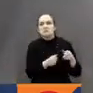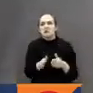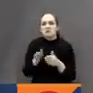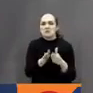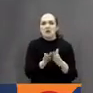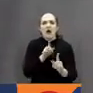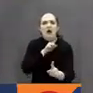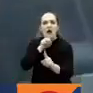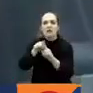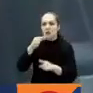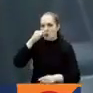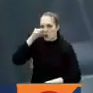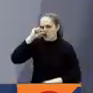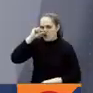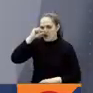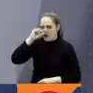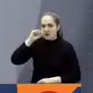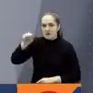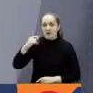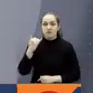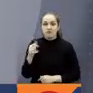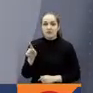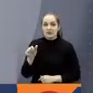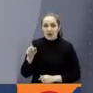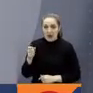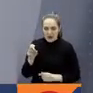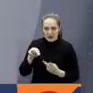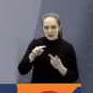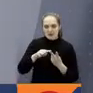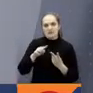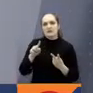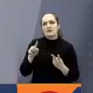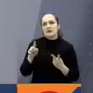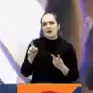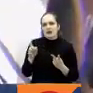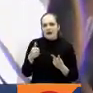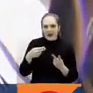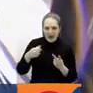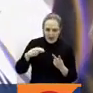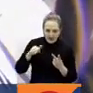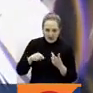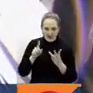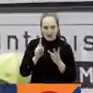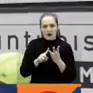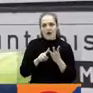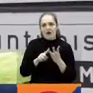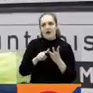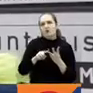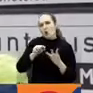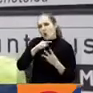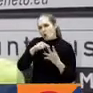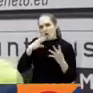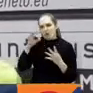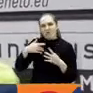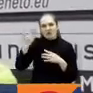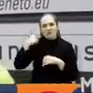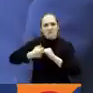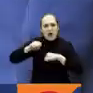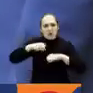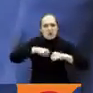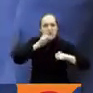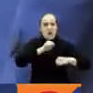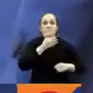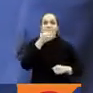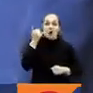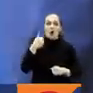estarán ciclistas como Peter Sagan, Filippo Ganna y Geoffrey Bouchard como campeones de puntos, mejor joven y